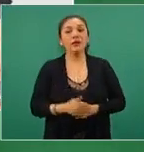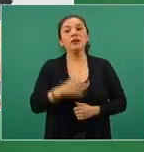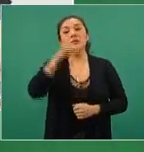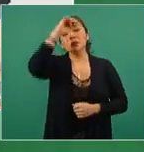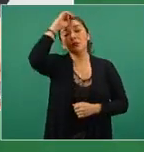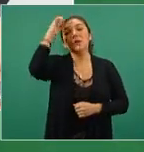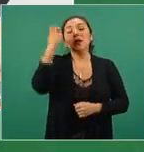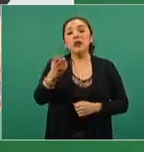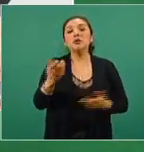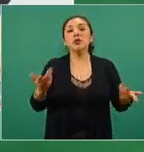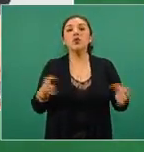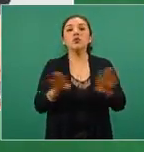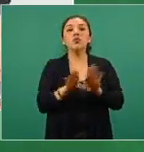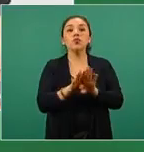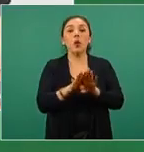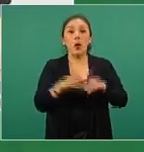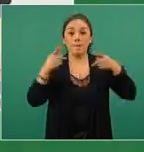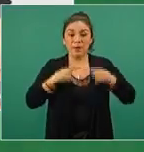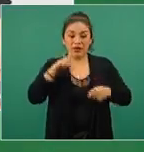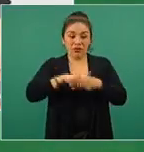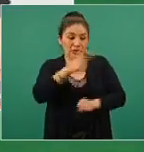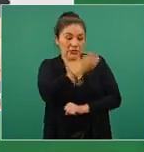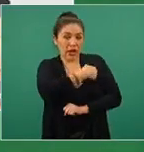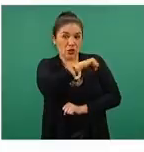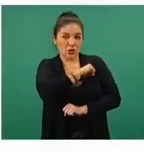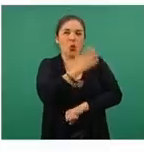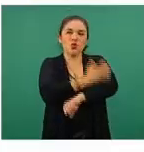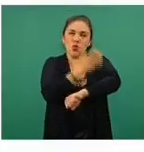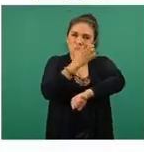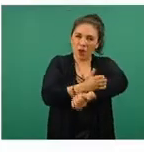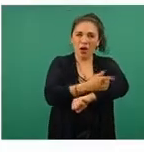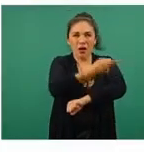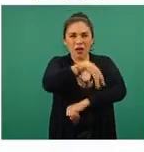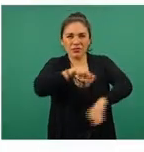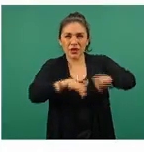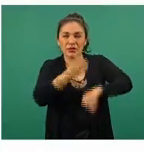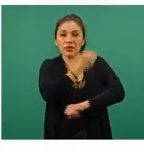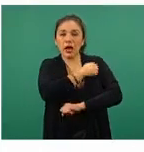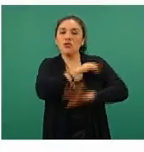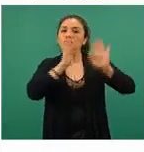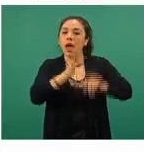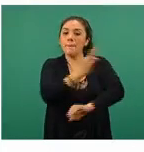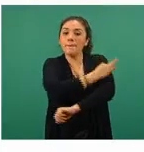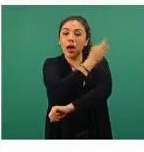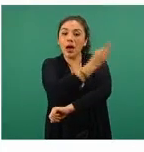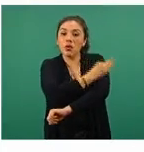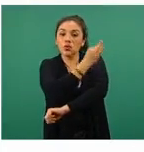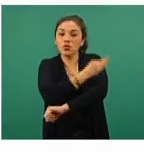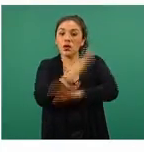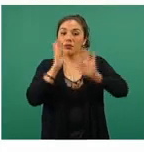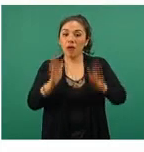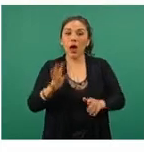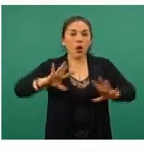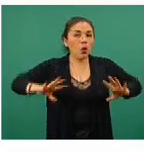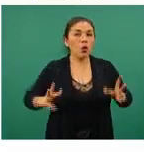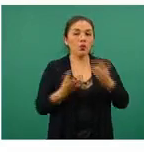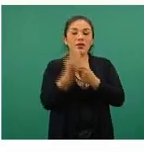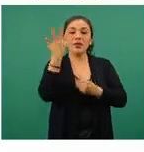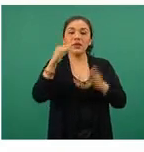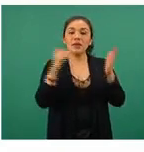en donde el personal de salud, mis compañeros de salud, han sido vacunados ya. Del total